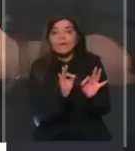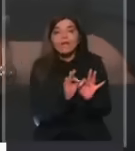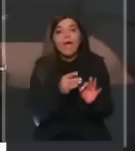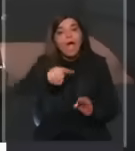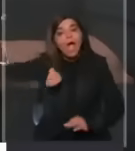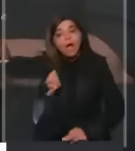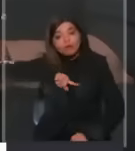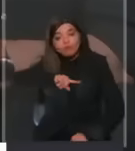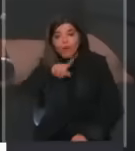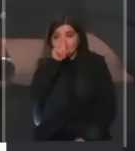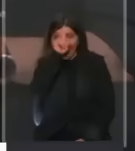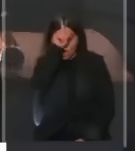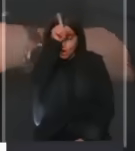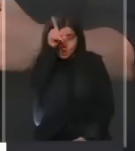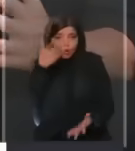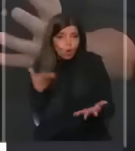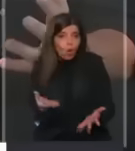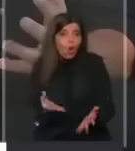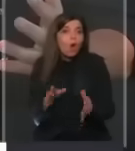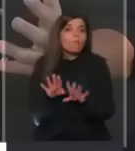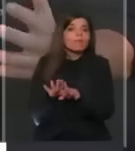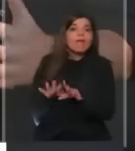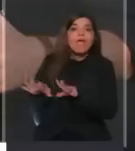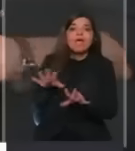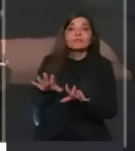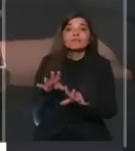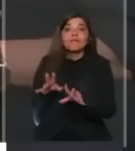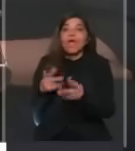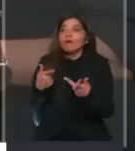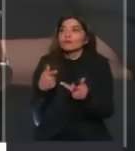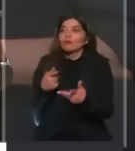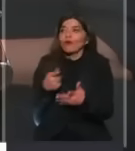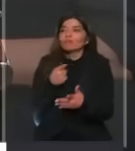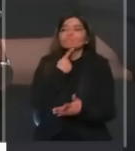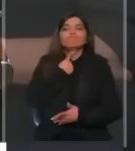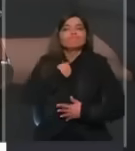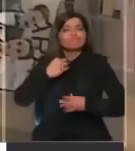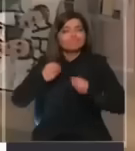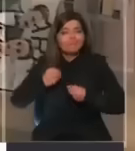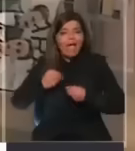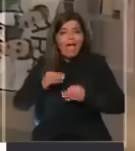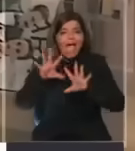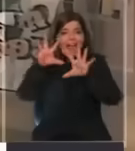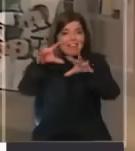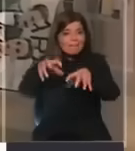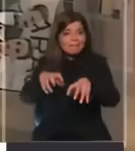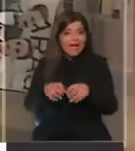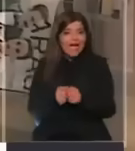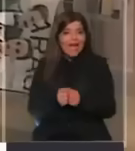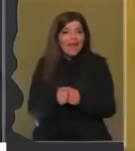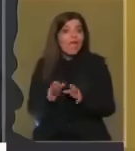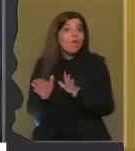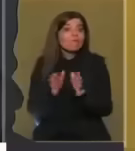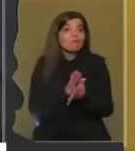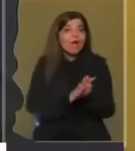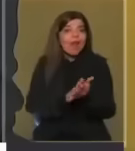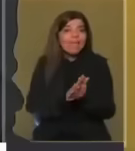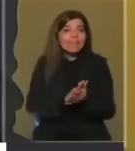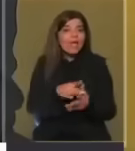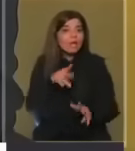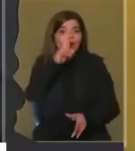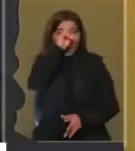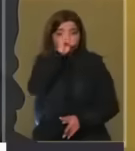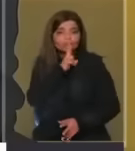costumbres, ellos tienen su riqueza, son sus animales. Está el plato labial también en las mujeres, entender el rol de